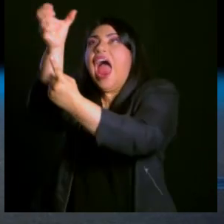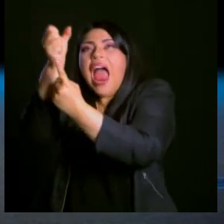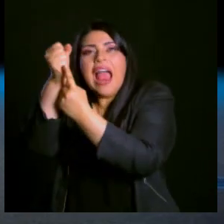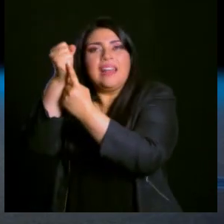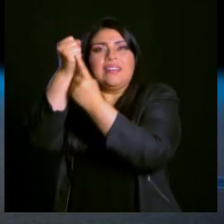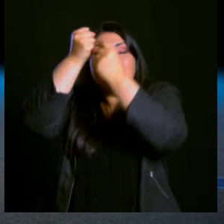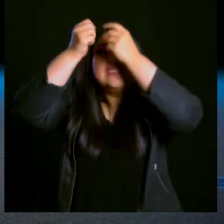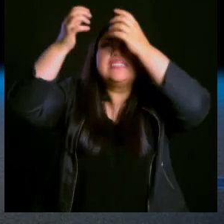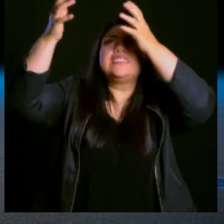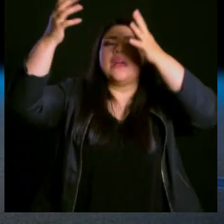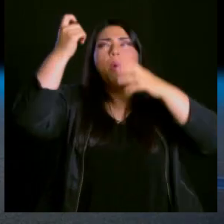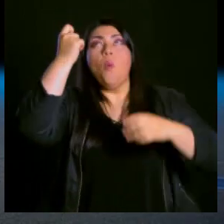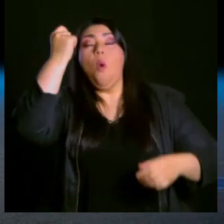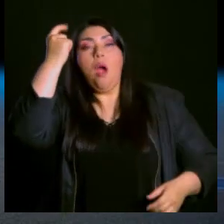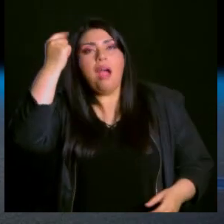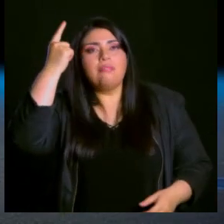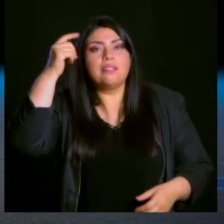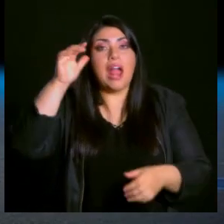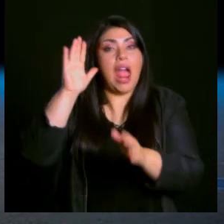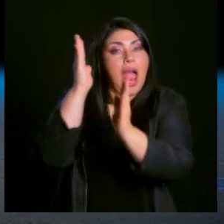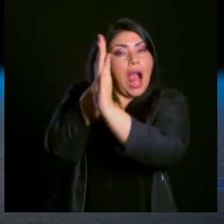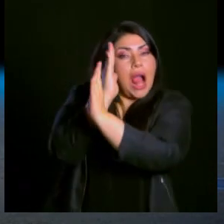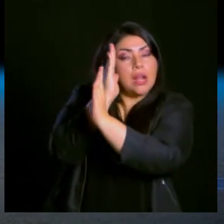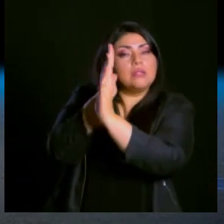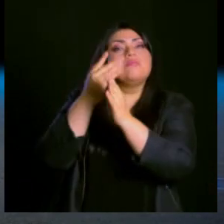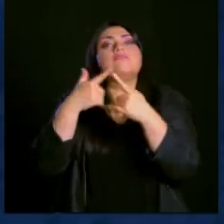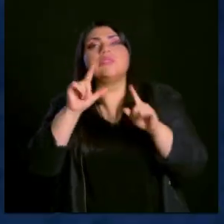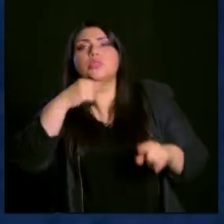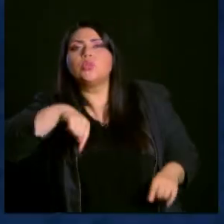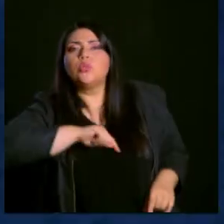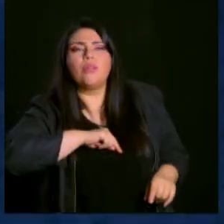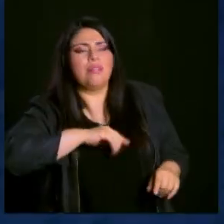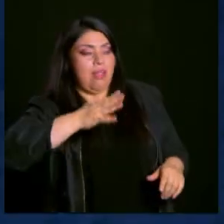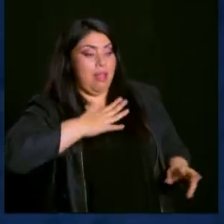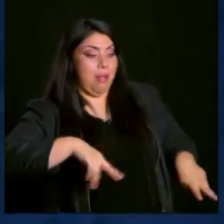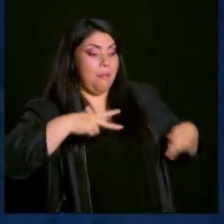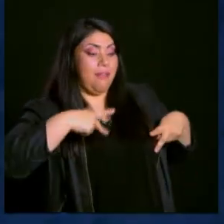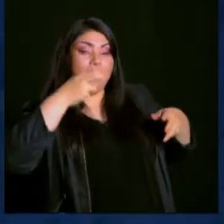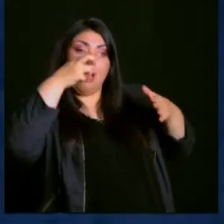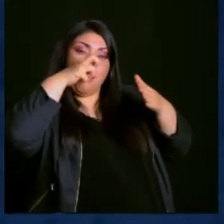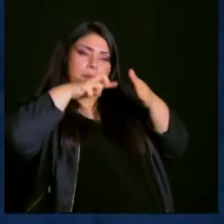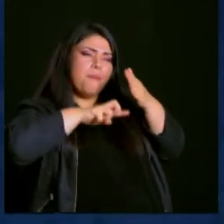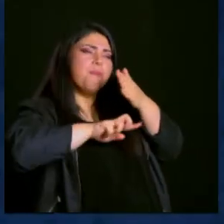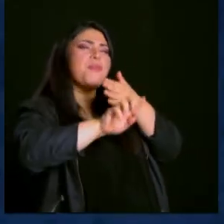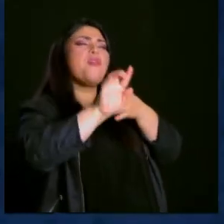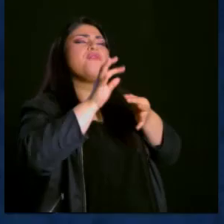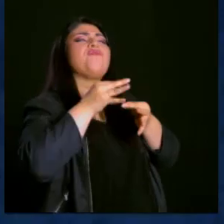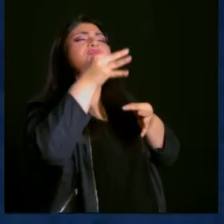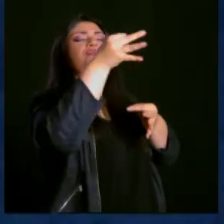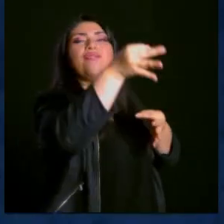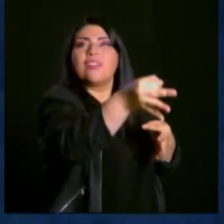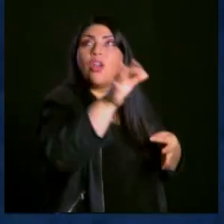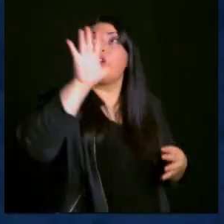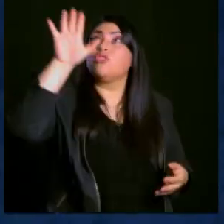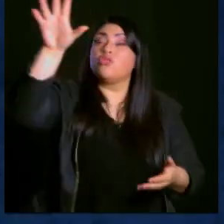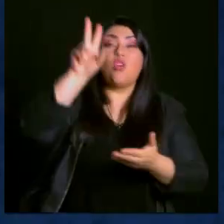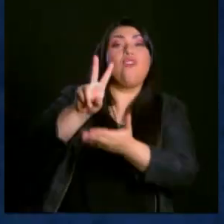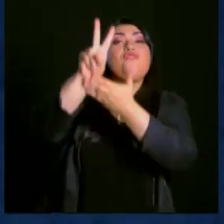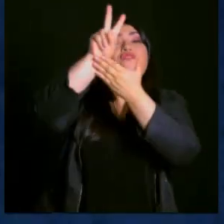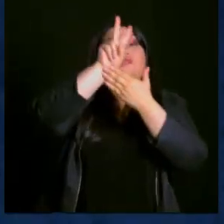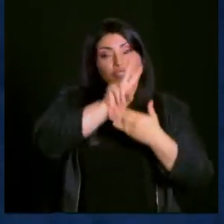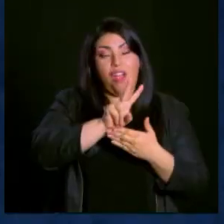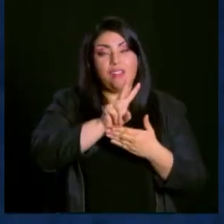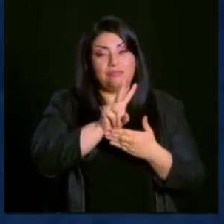sabiduría que está en ocultes como que les llevemos profetizando a nuestra vida al futuro su voluntad su